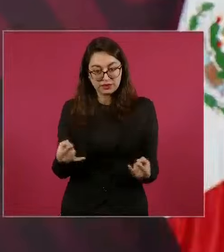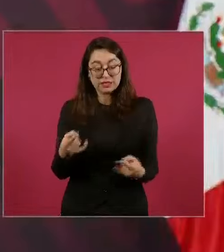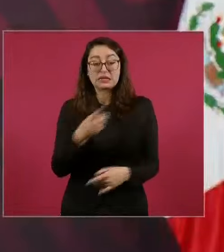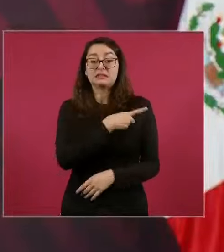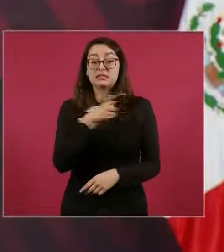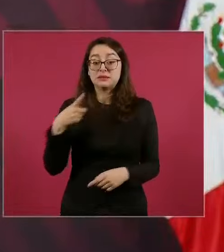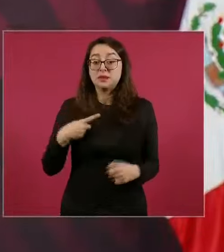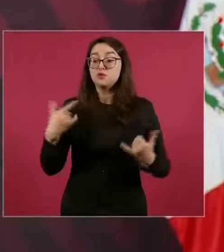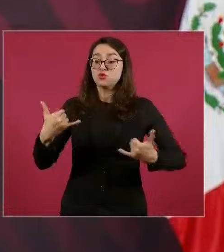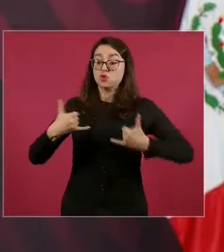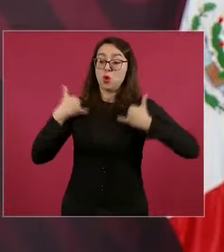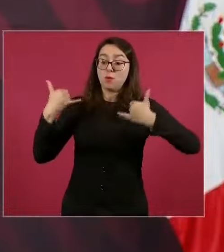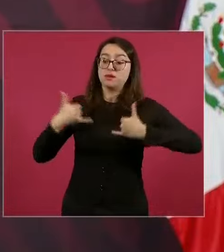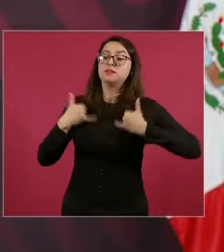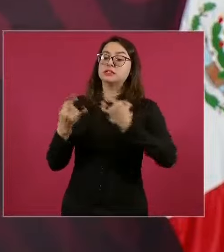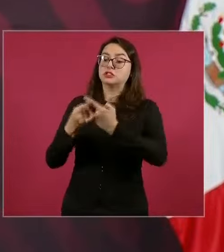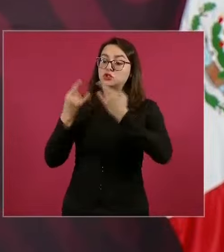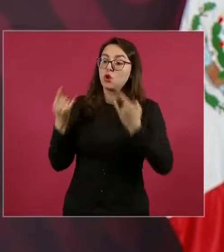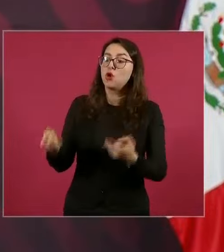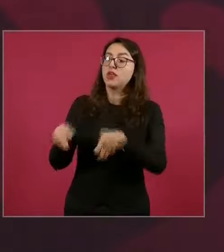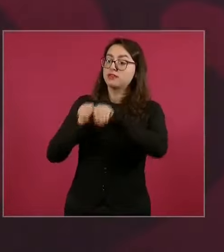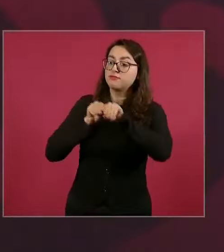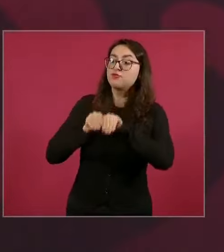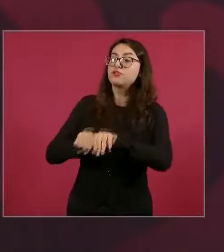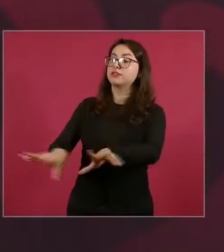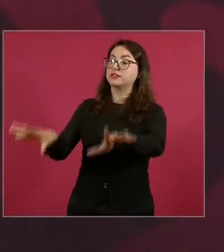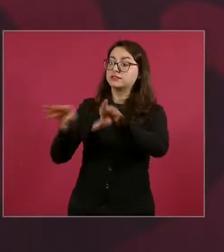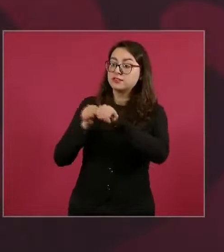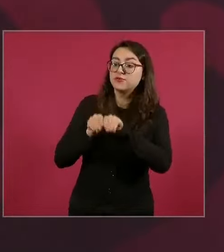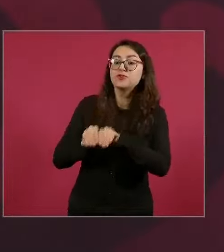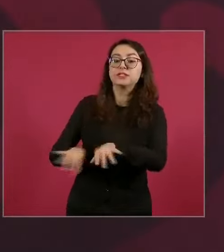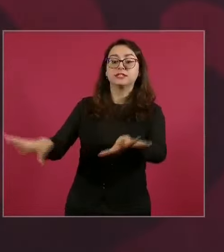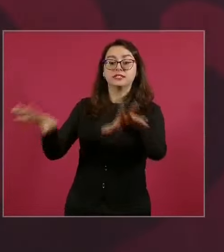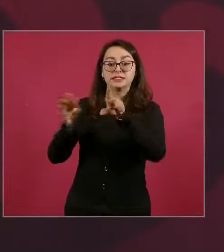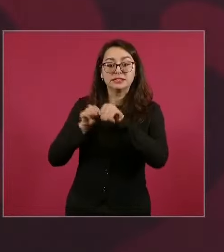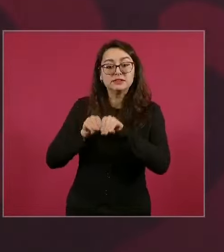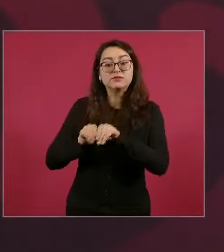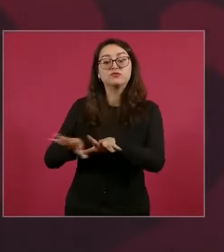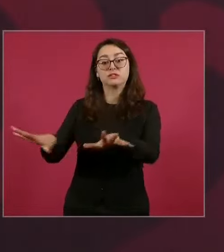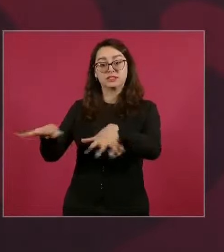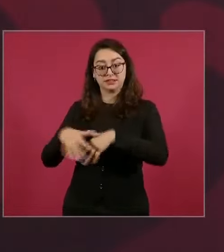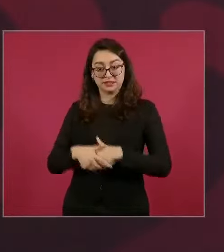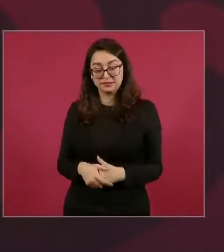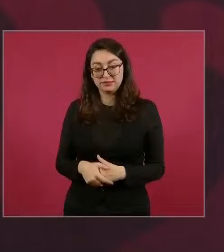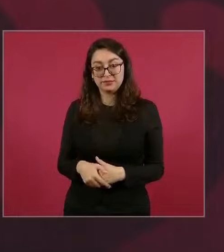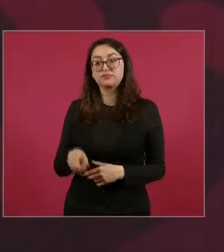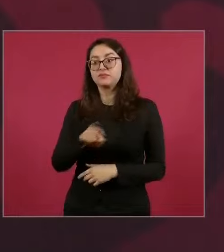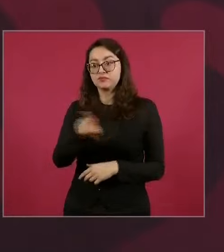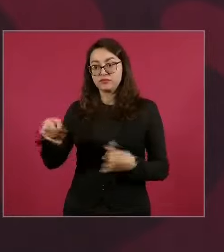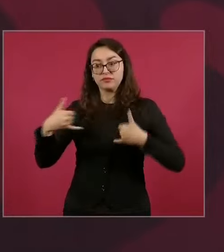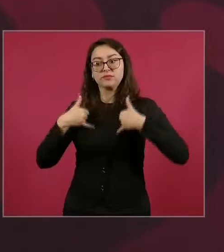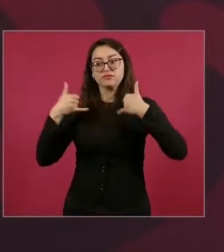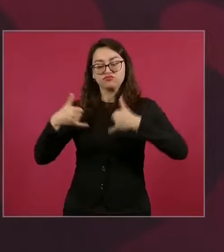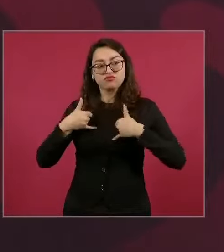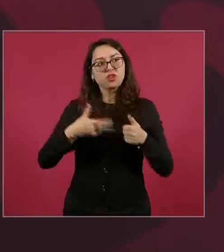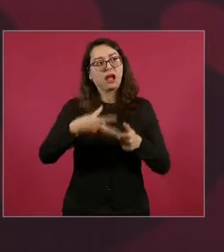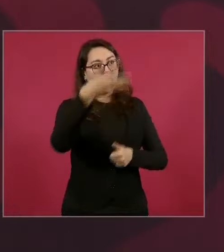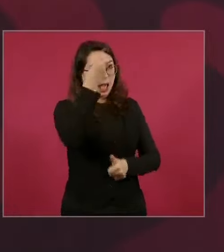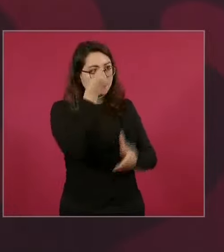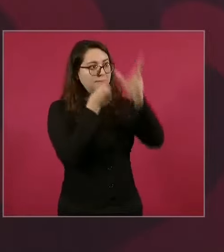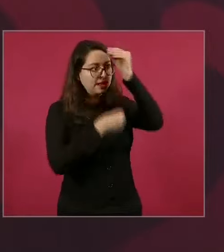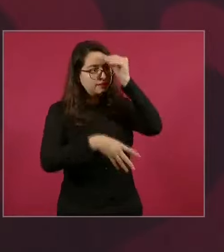había amenazado con imponer tarifas y nuevos impuestos a los productos mexicanos si México no ayudaba en el tema migratorio.